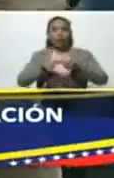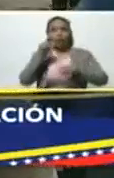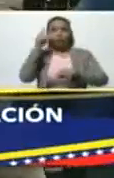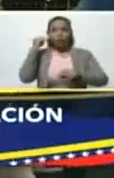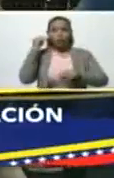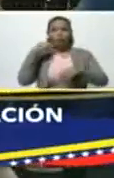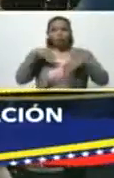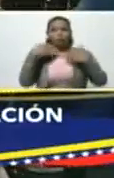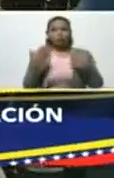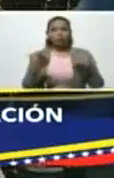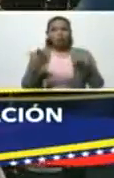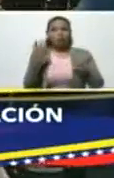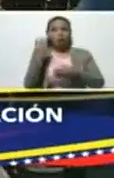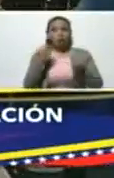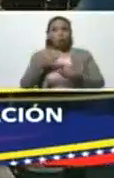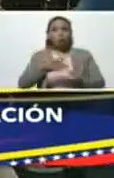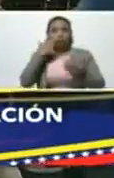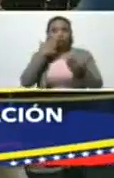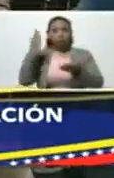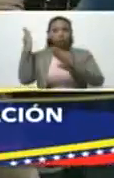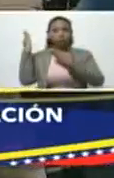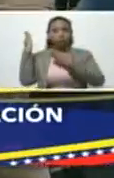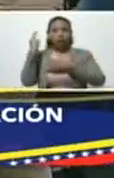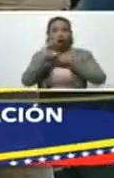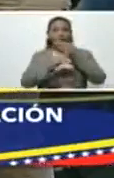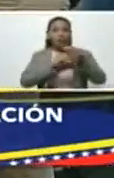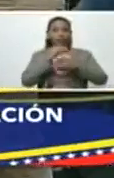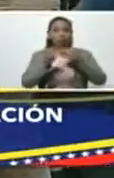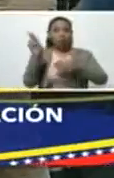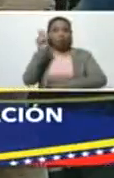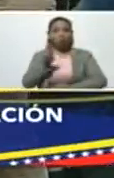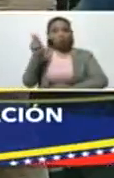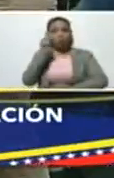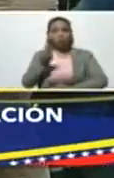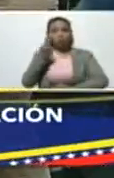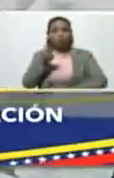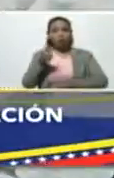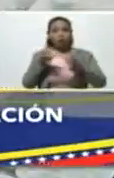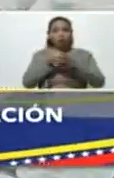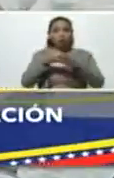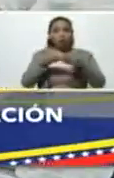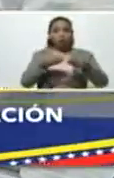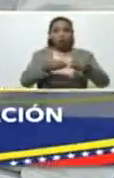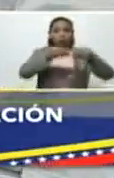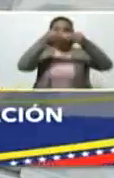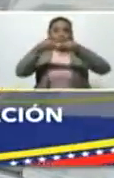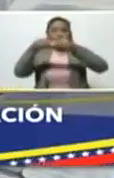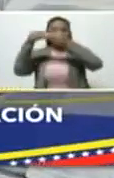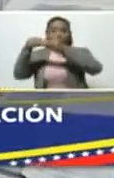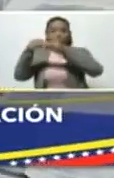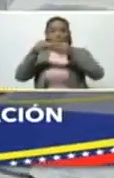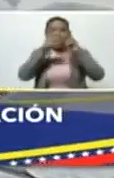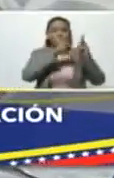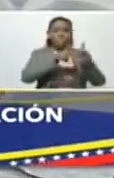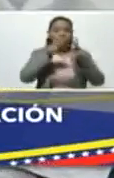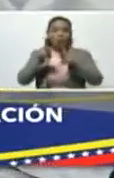el que, como se puede ver, pues haciendo uso de bloques de programación, los niños